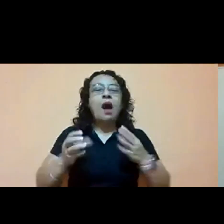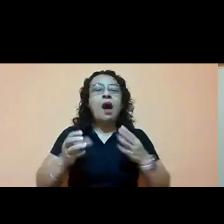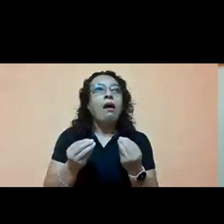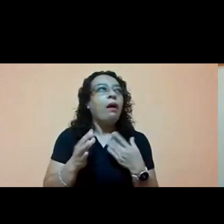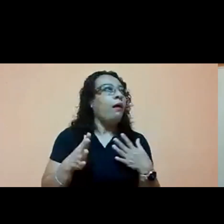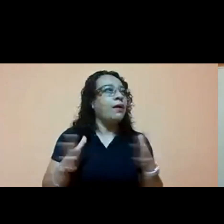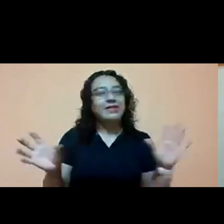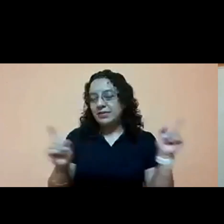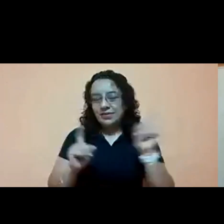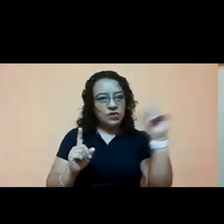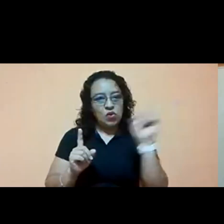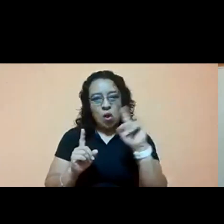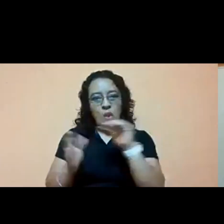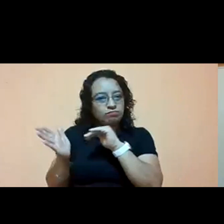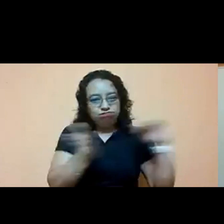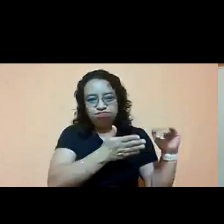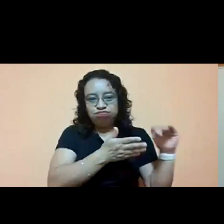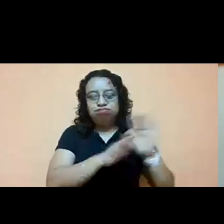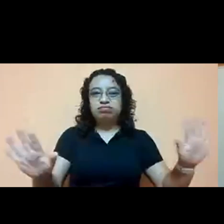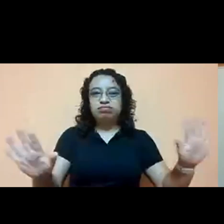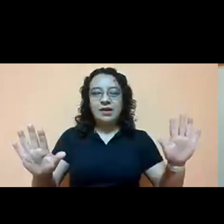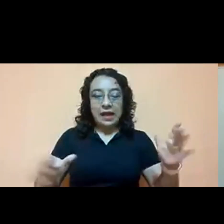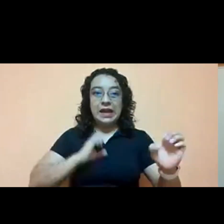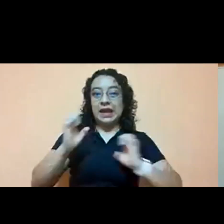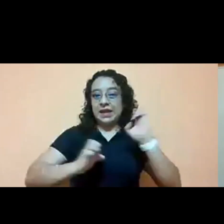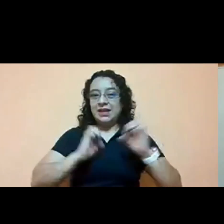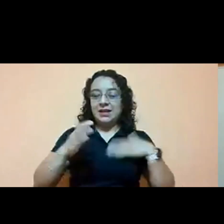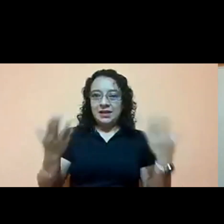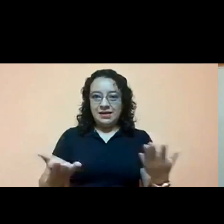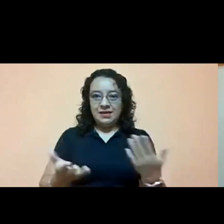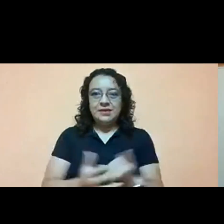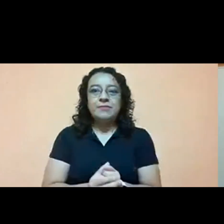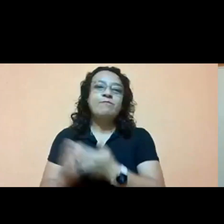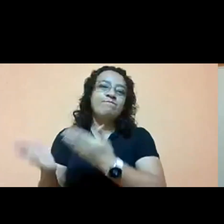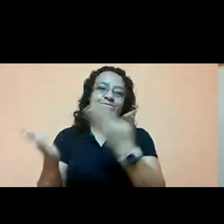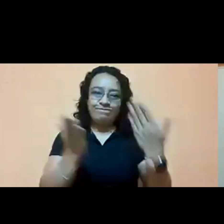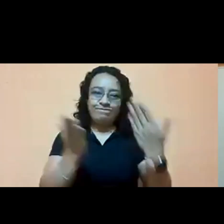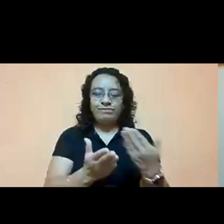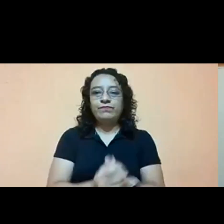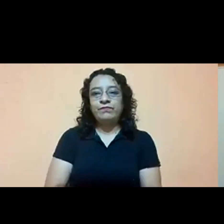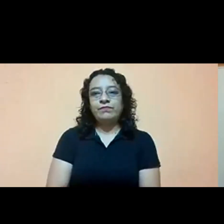nos ponemos un poquito también en actividad. Bienvenidas, compañeras, el tiempo es suyo.